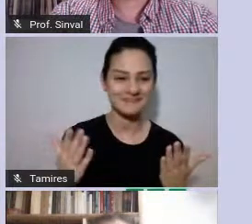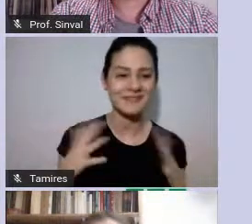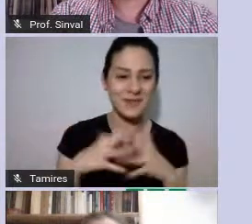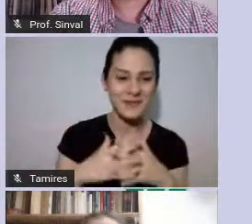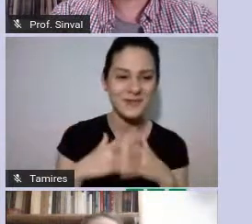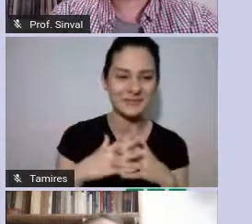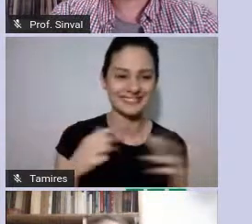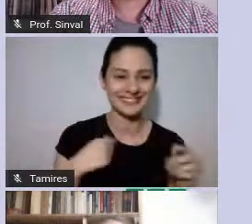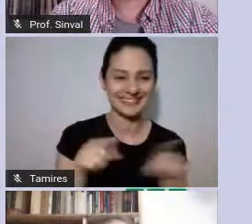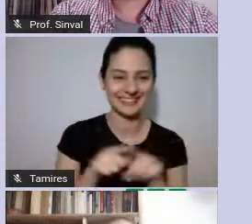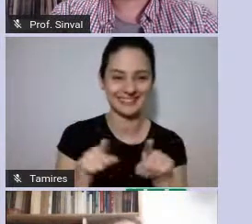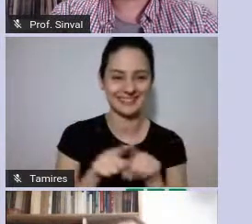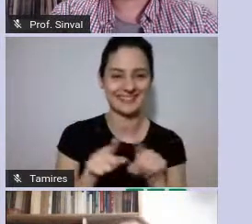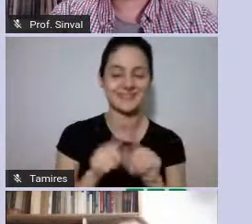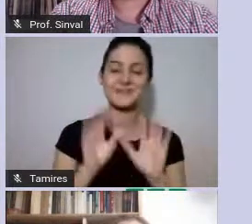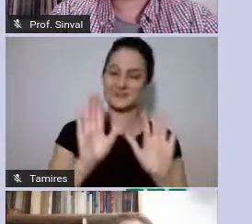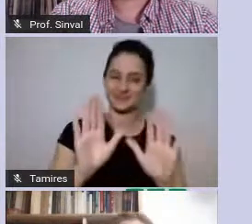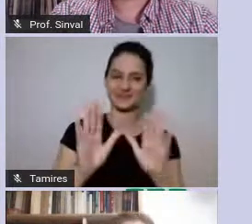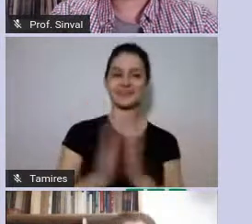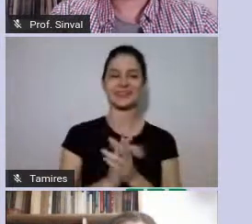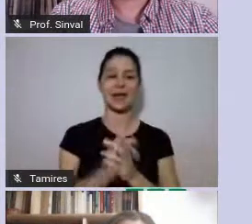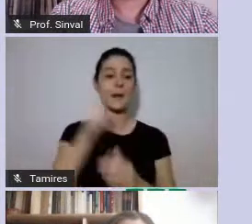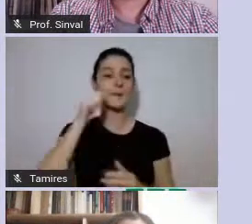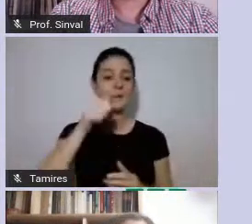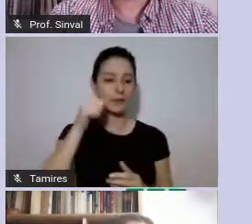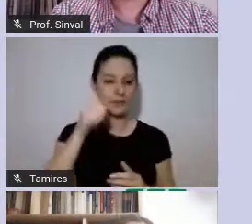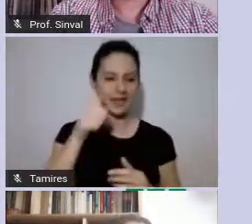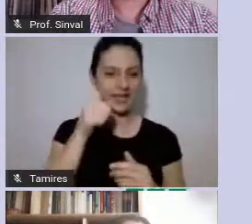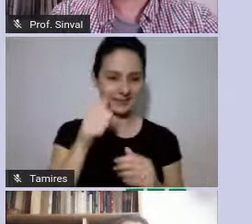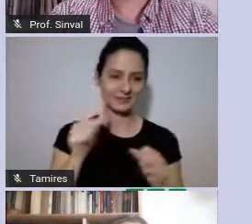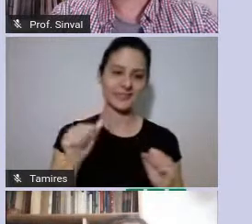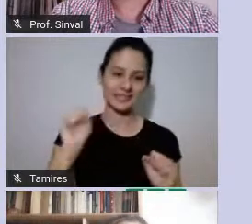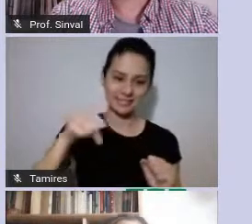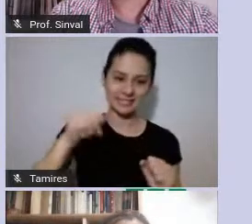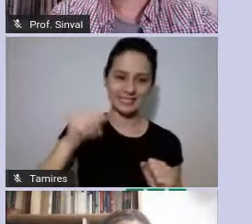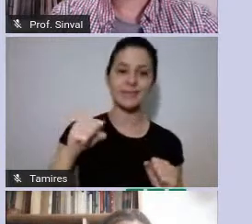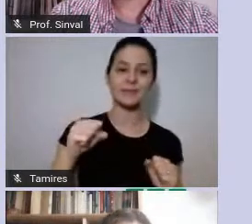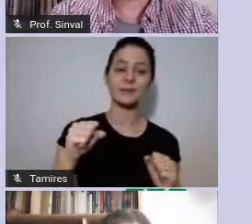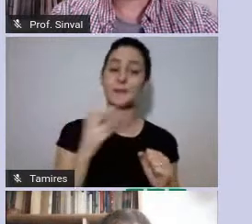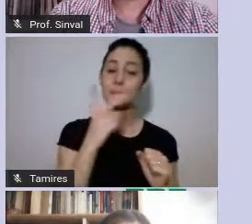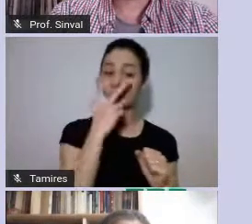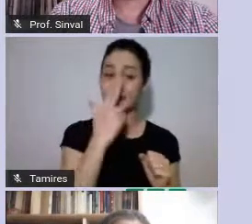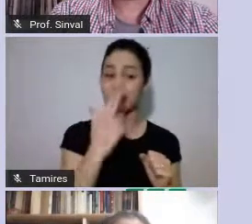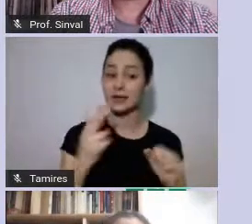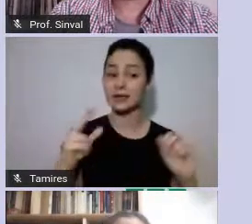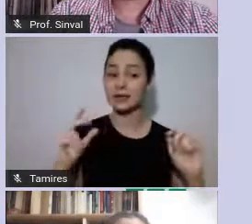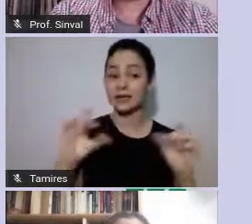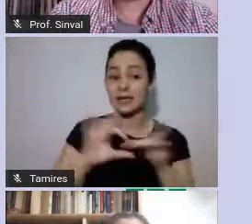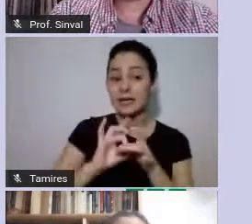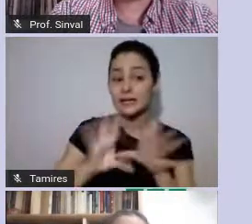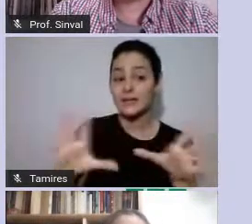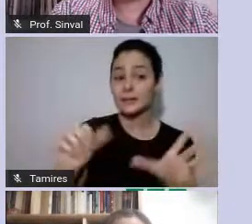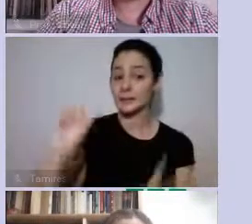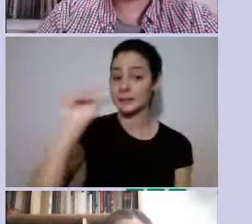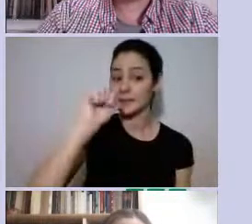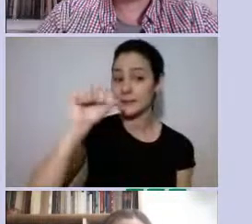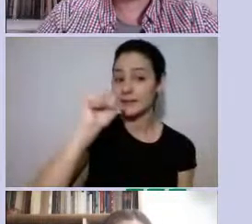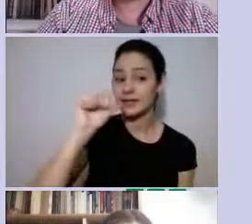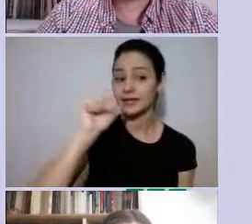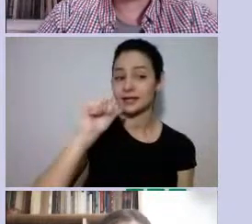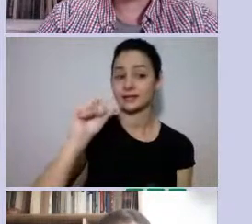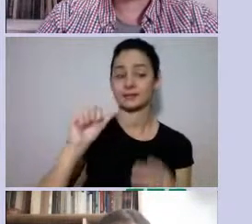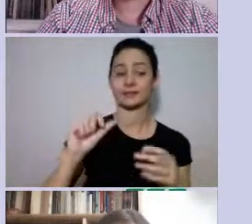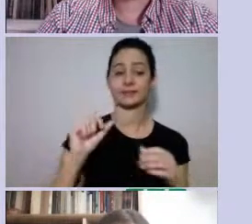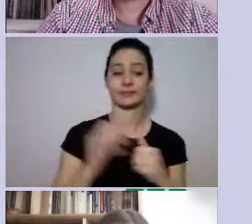también. Entonces, las mujeres bebían, claro, pero aparece el permiso de beber y beber sin medida para